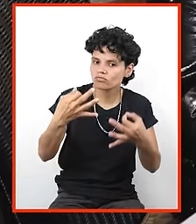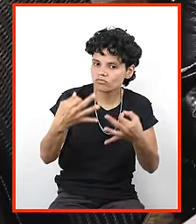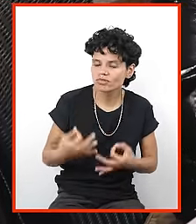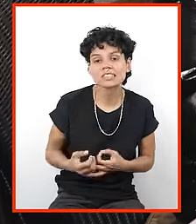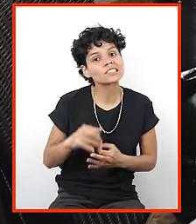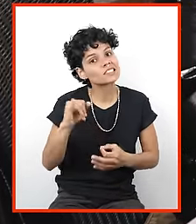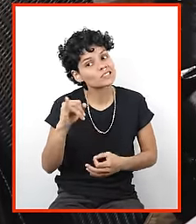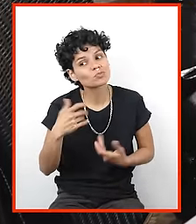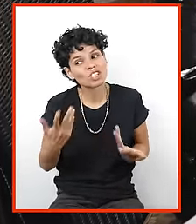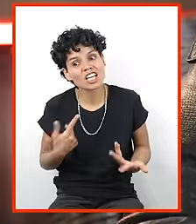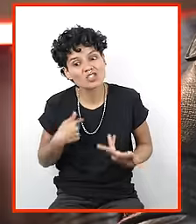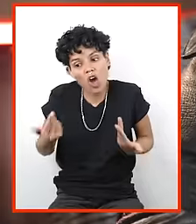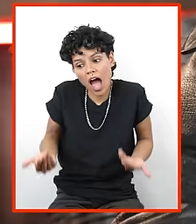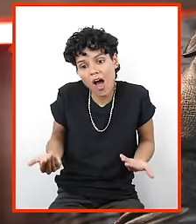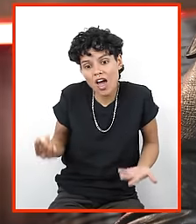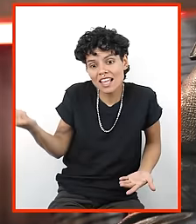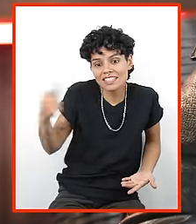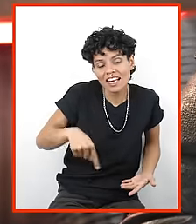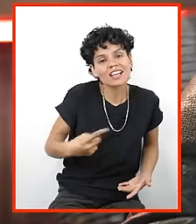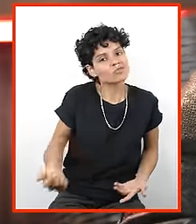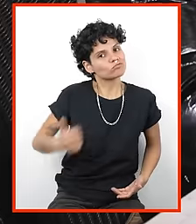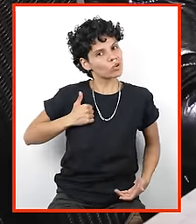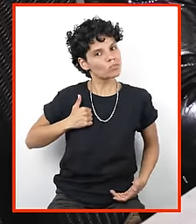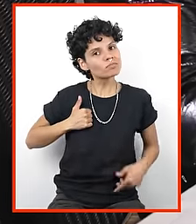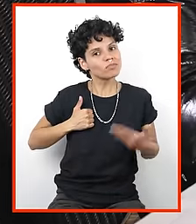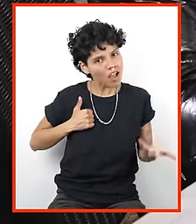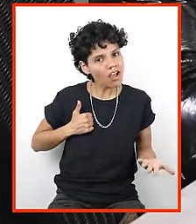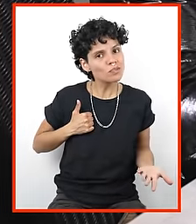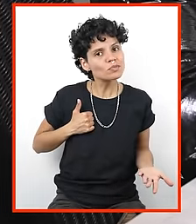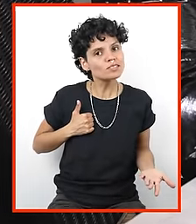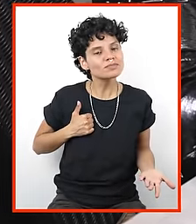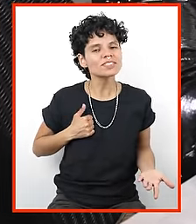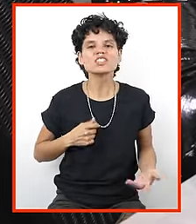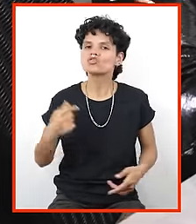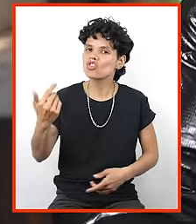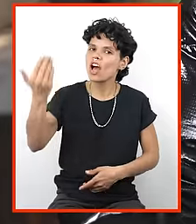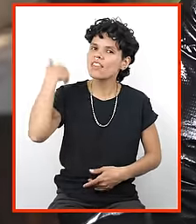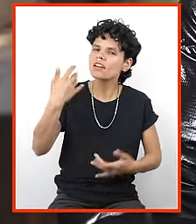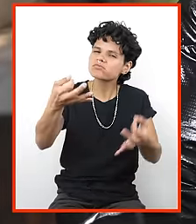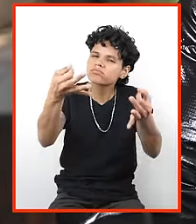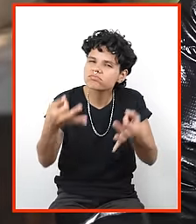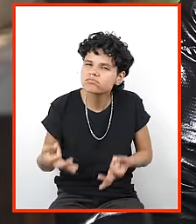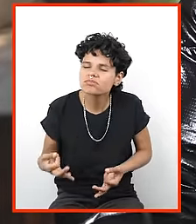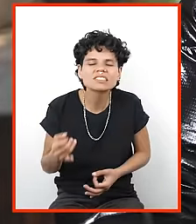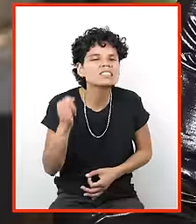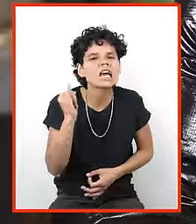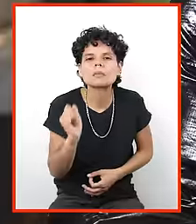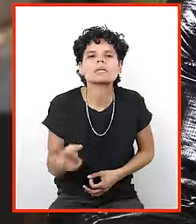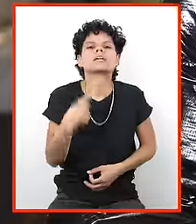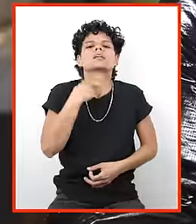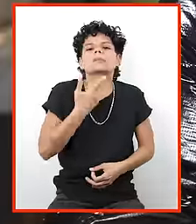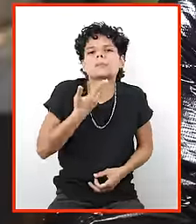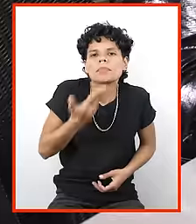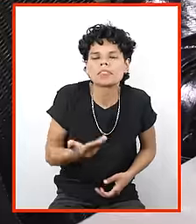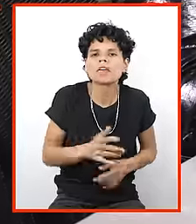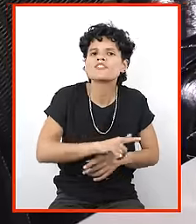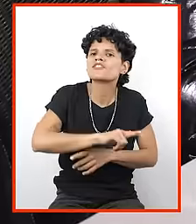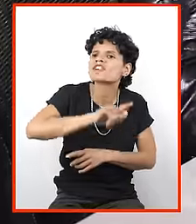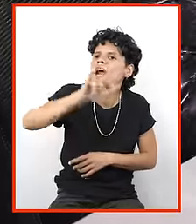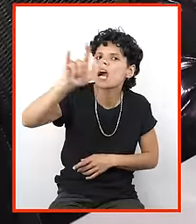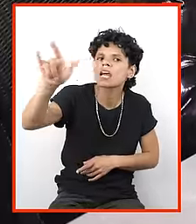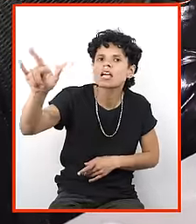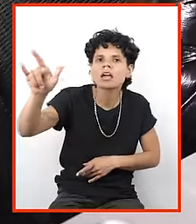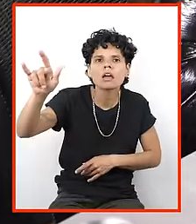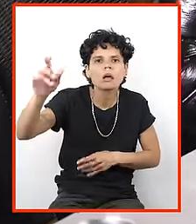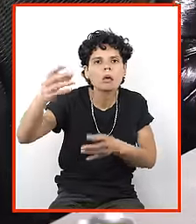la cuenta... Pero te la debía. ¡Ah! Y mentira, sacaba no. cuenta y siempre pasaba algo. Te ibas de viaje, después no